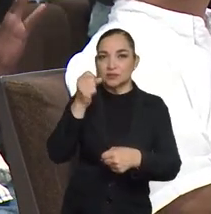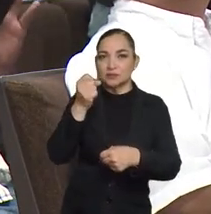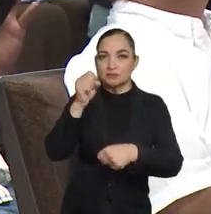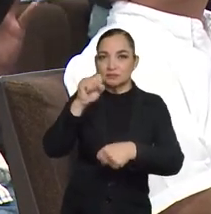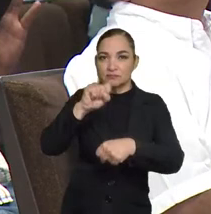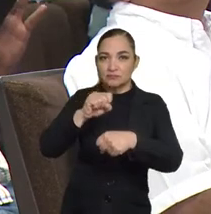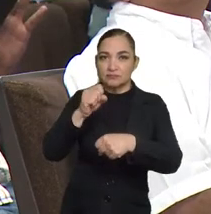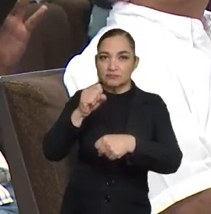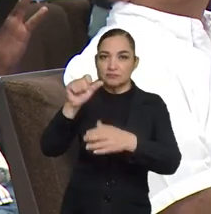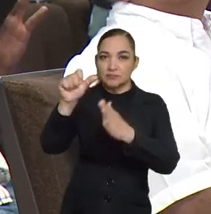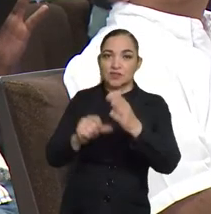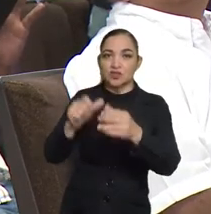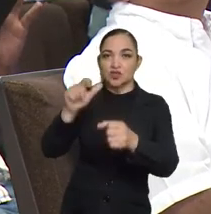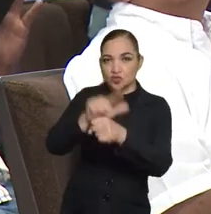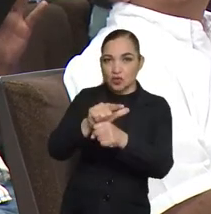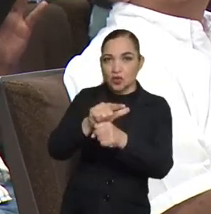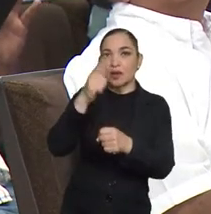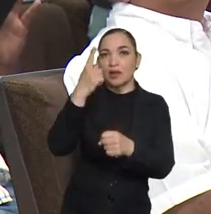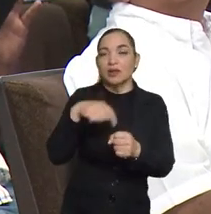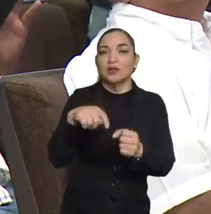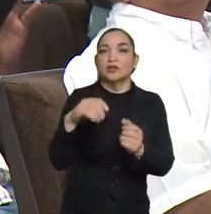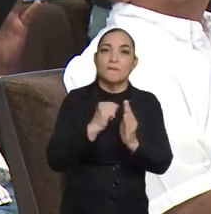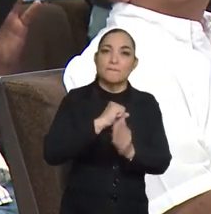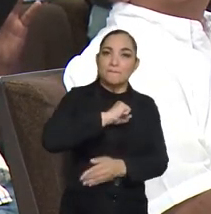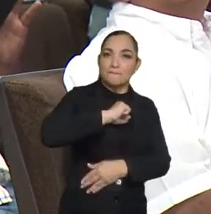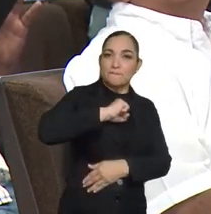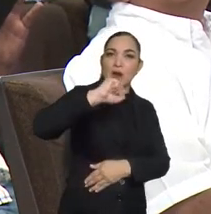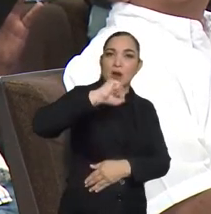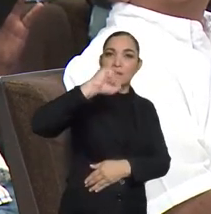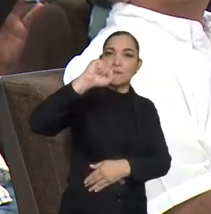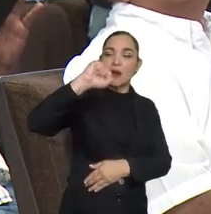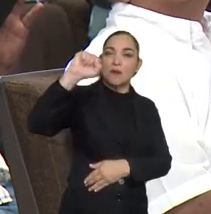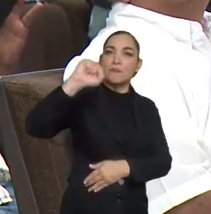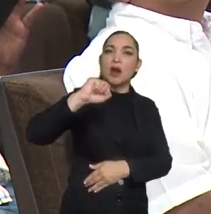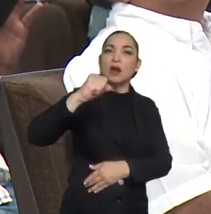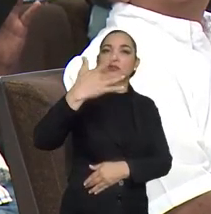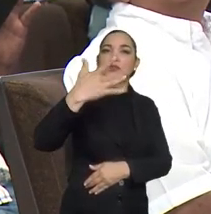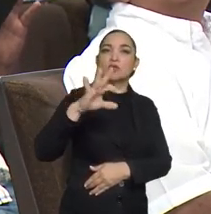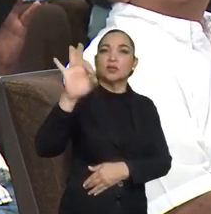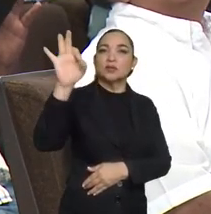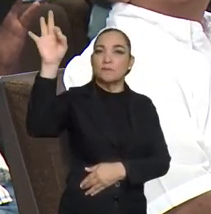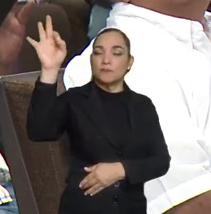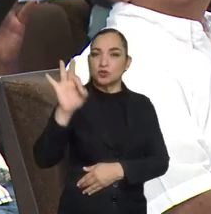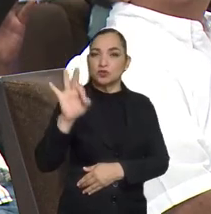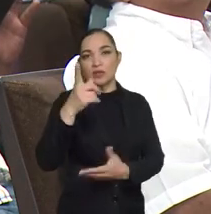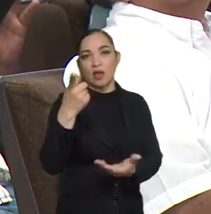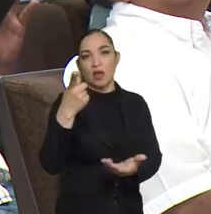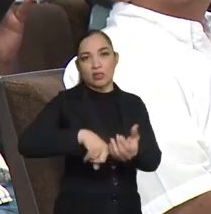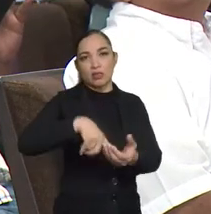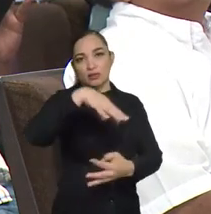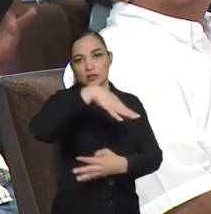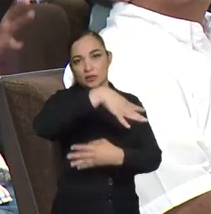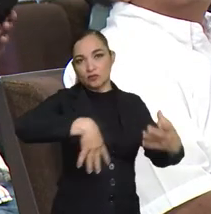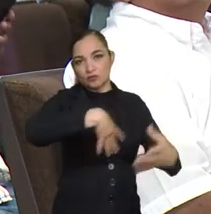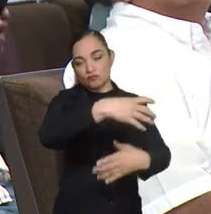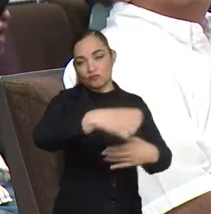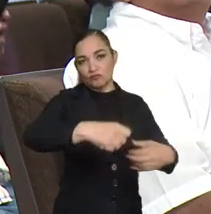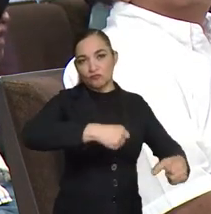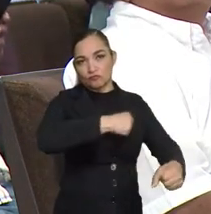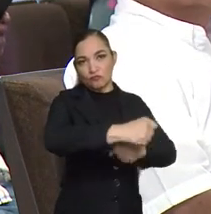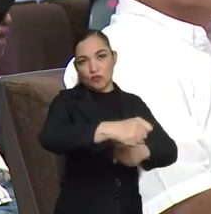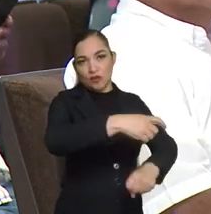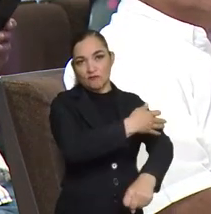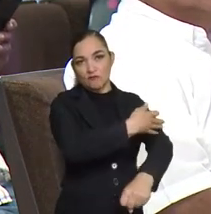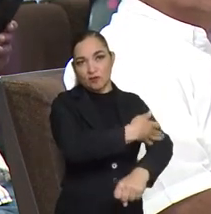alza considerable de casi un 50% en cuanto a violencia familiar y aparte los casi 200 desaparecidos